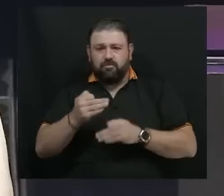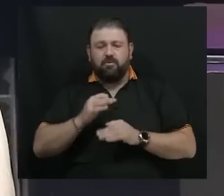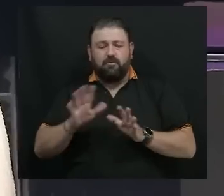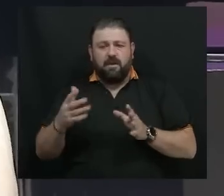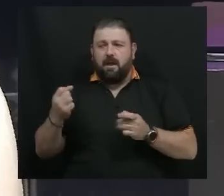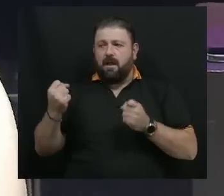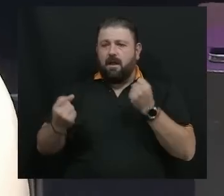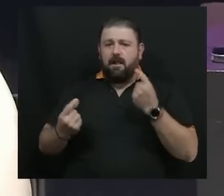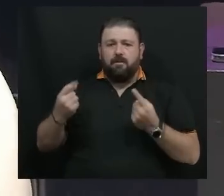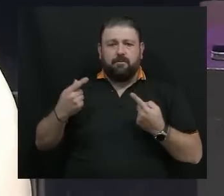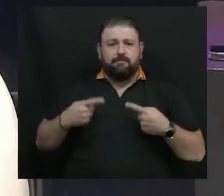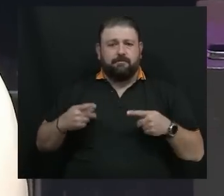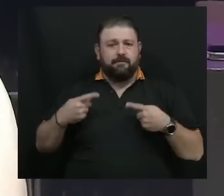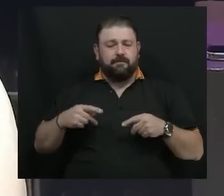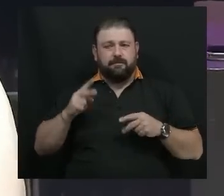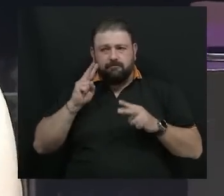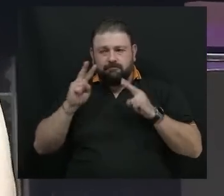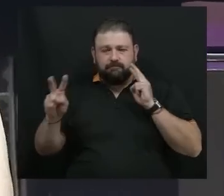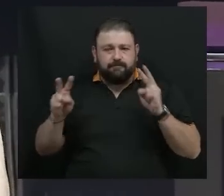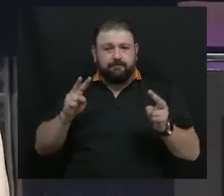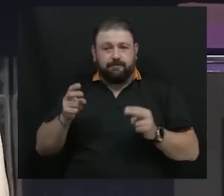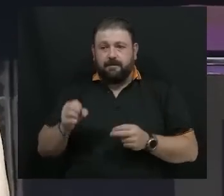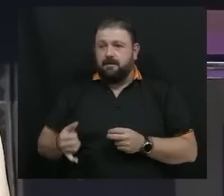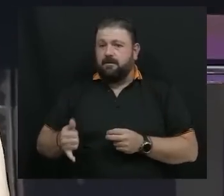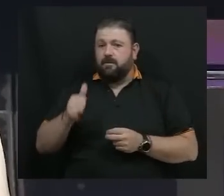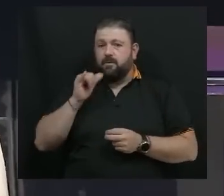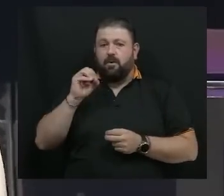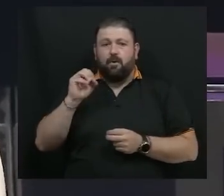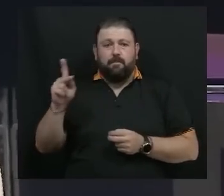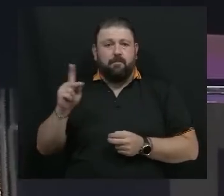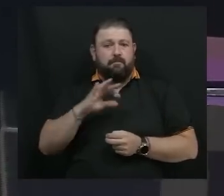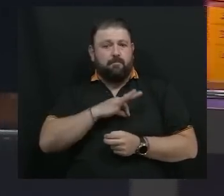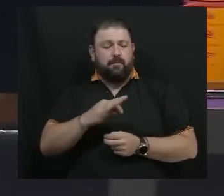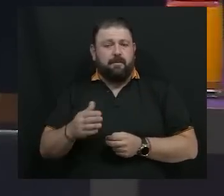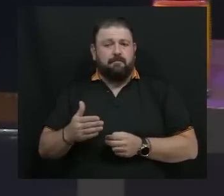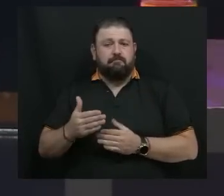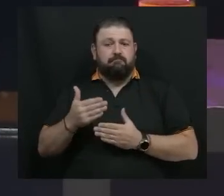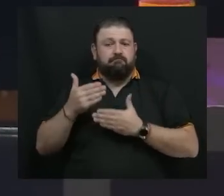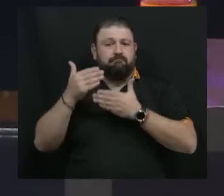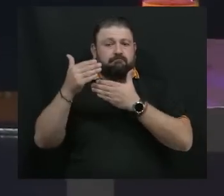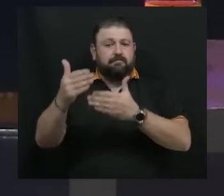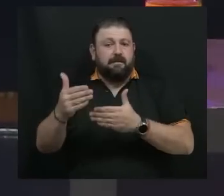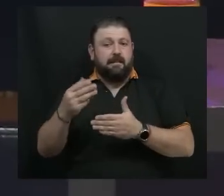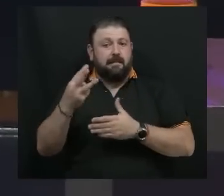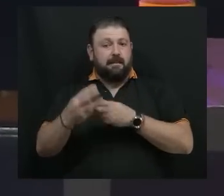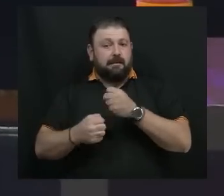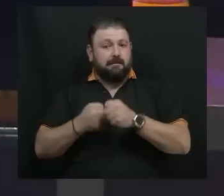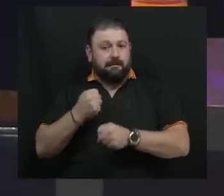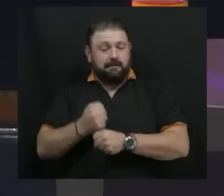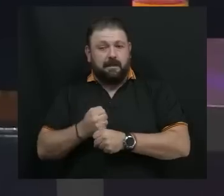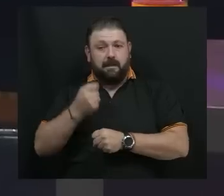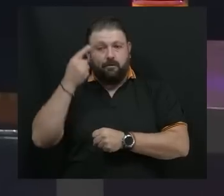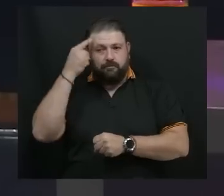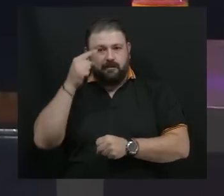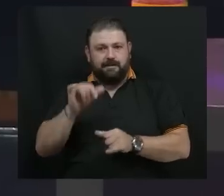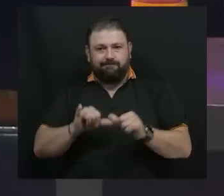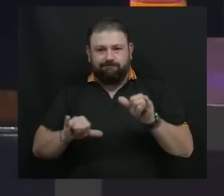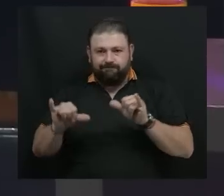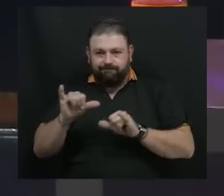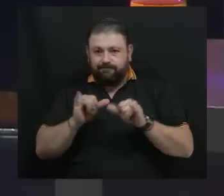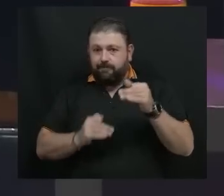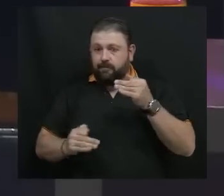capacitaciones que producir un OmniPlus puede tardar hasta casi 3 años, porque tienen que extraer los extractos